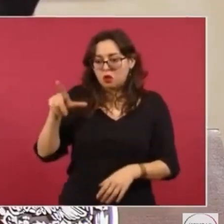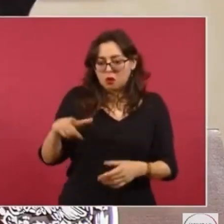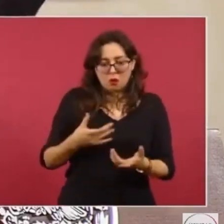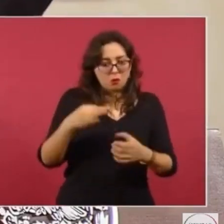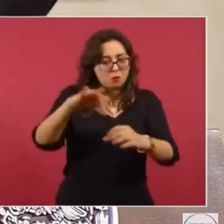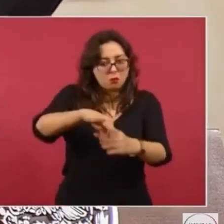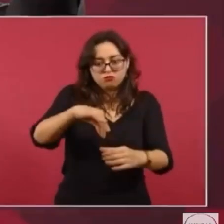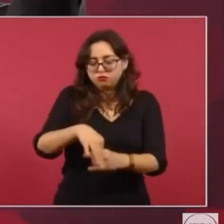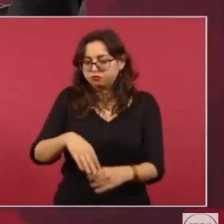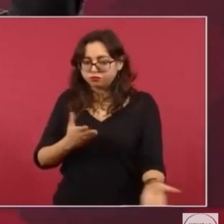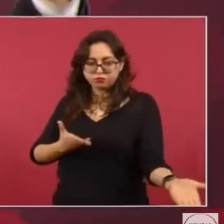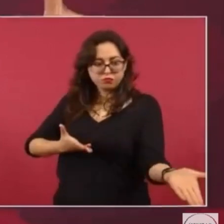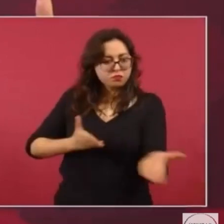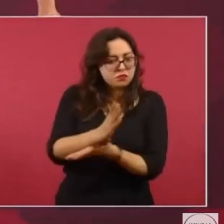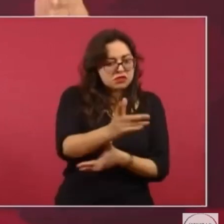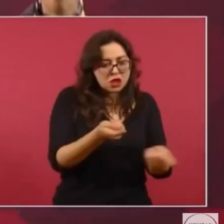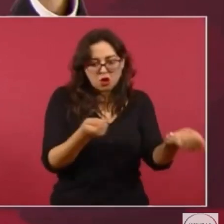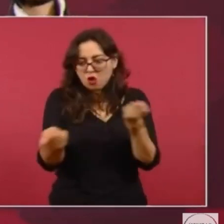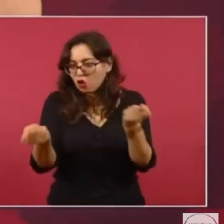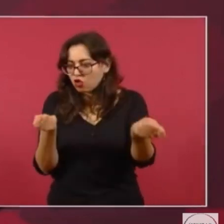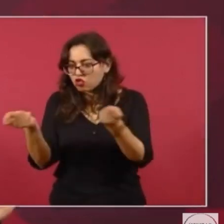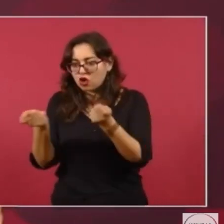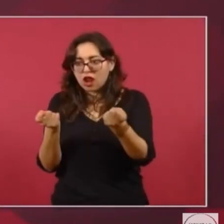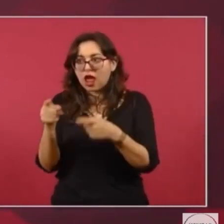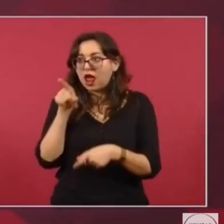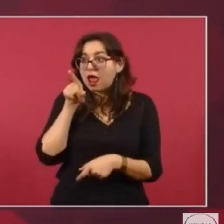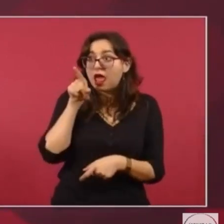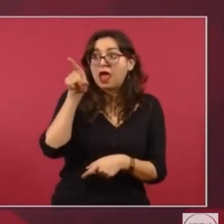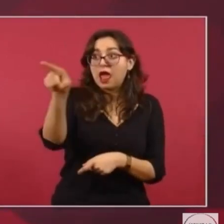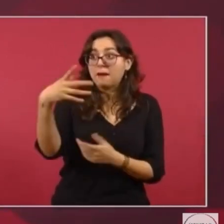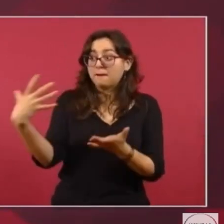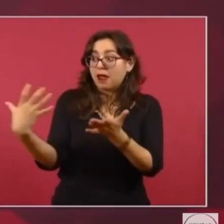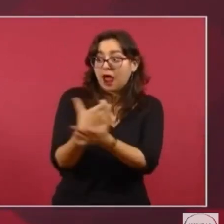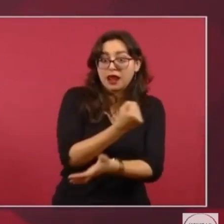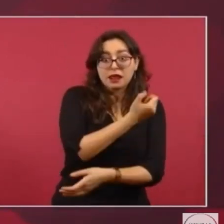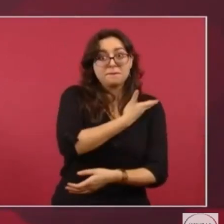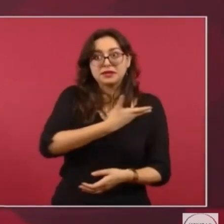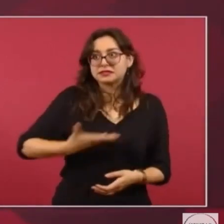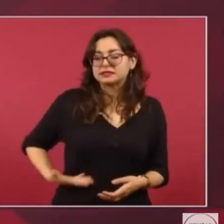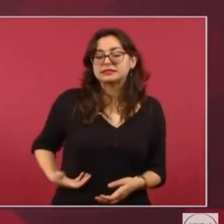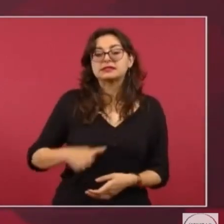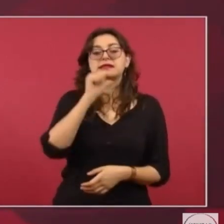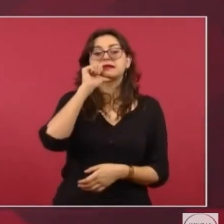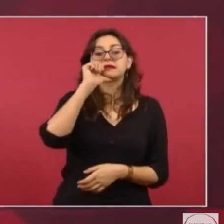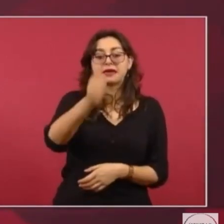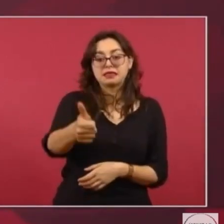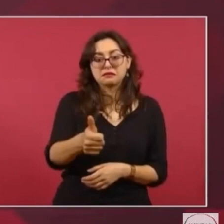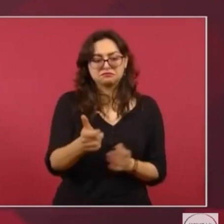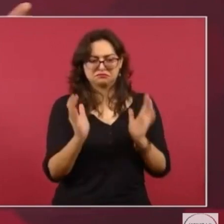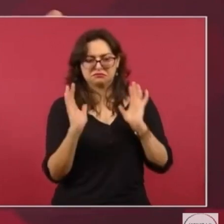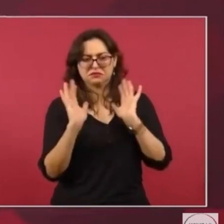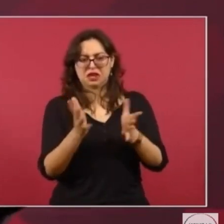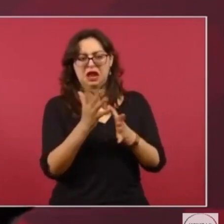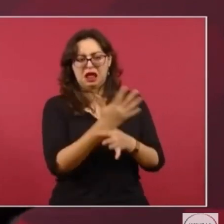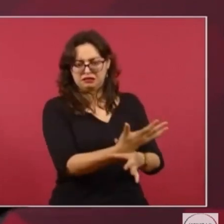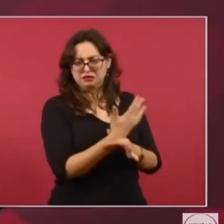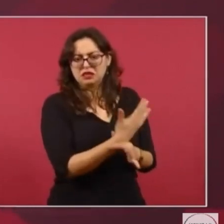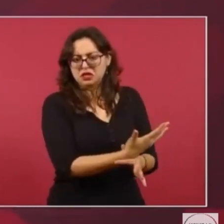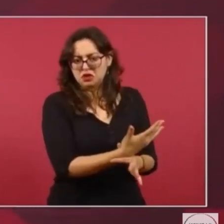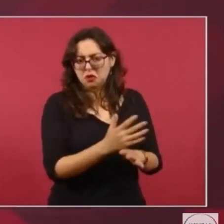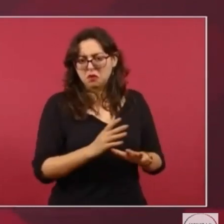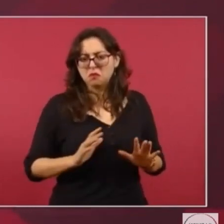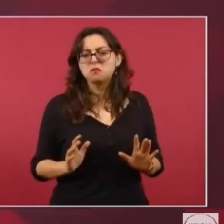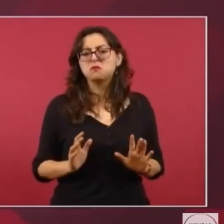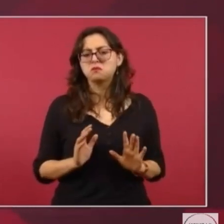yo a ser presidente. Pero no solo fue eso, operaron,